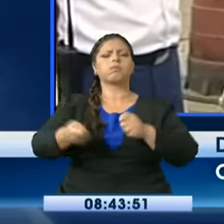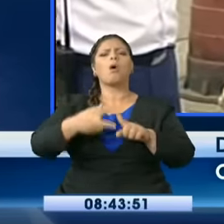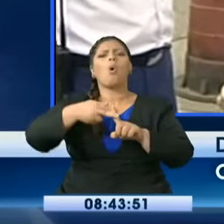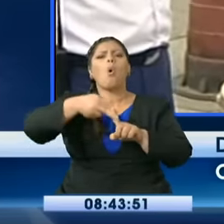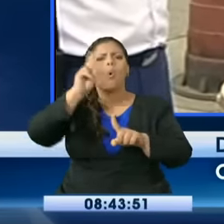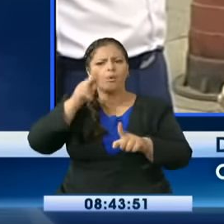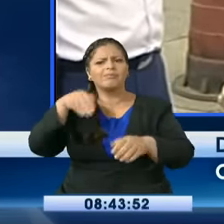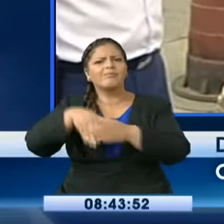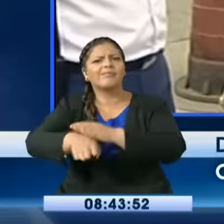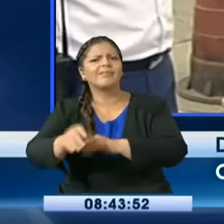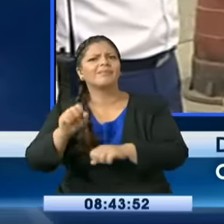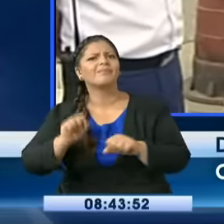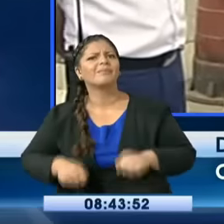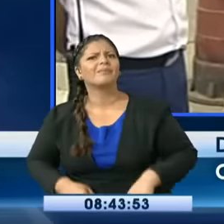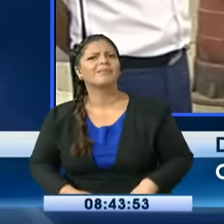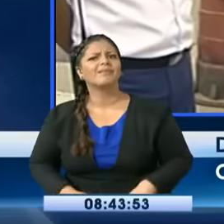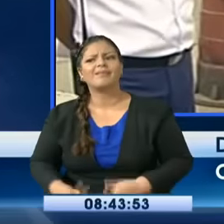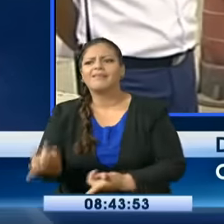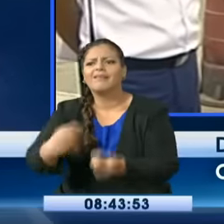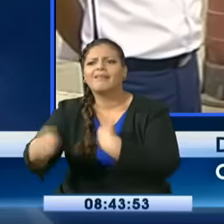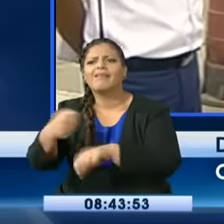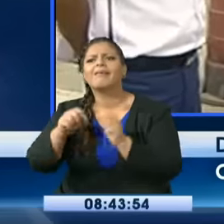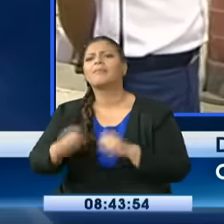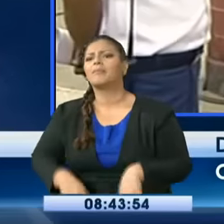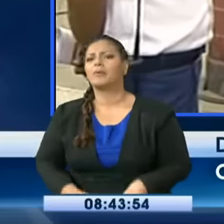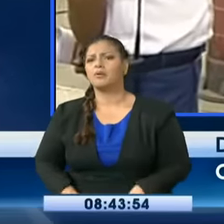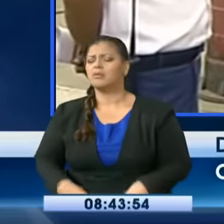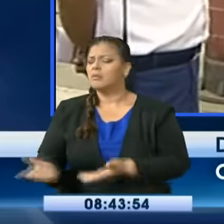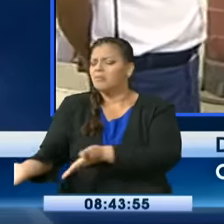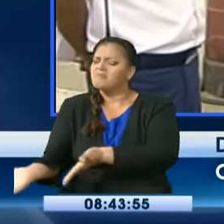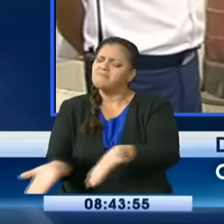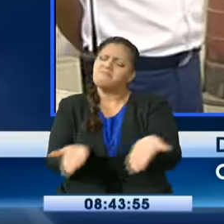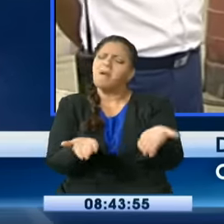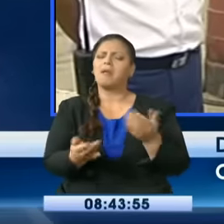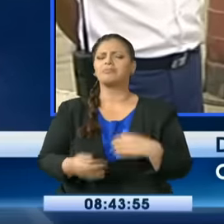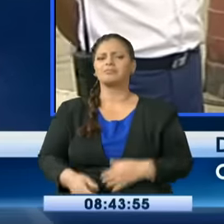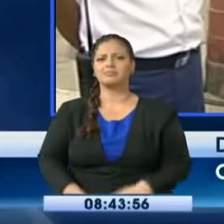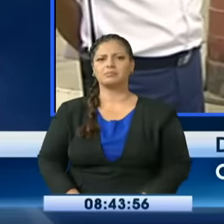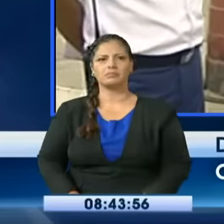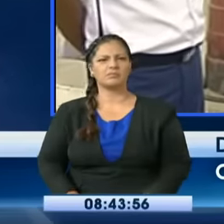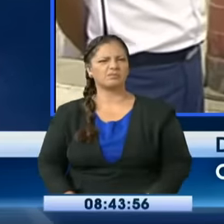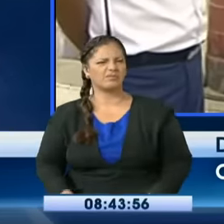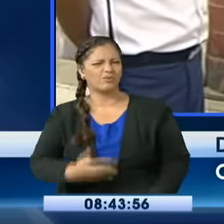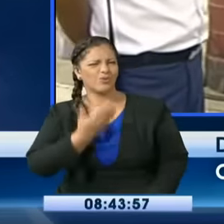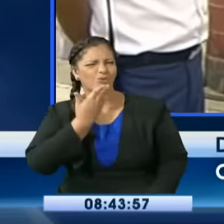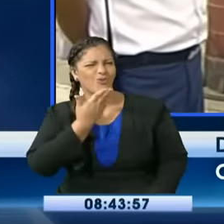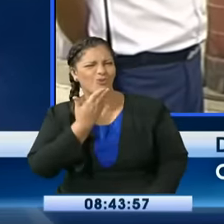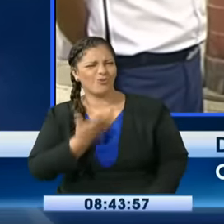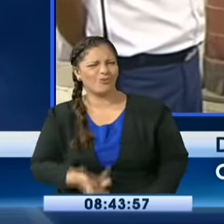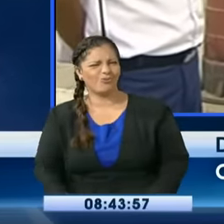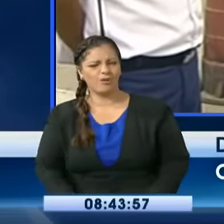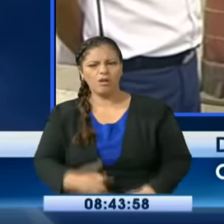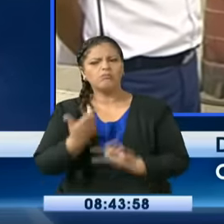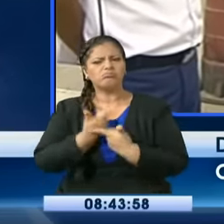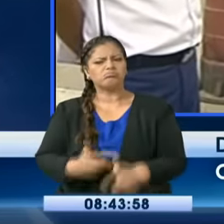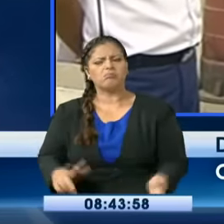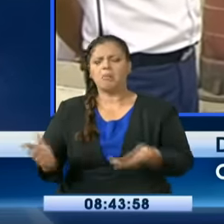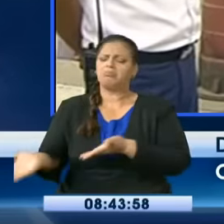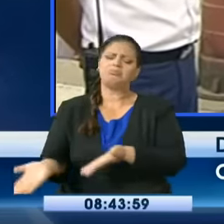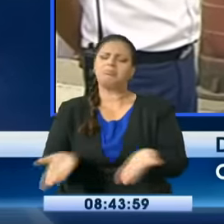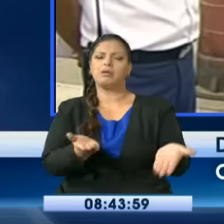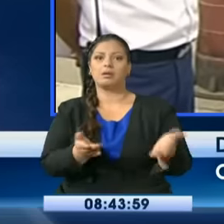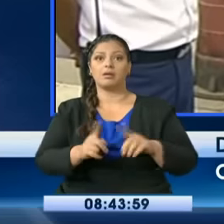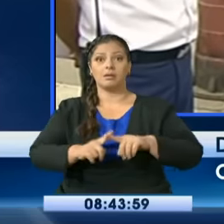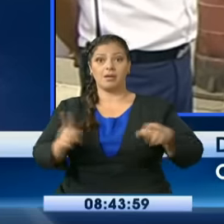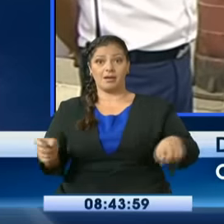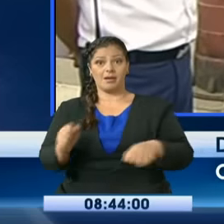empresas privadas, a vender su producto, y ellos no tienen obstáculo, no tienen obstrucción, ellos entran libremente. Pero sin embargo, una persona,